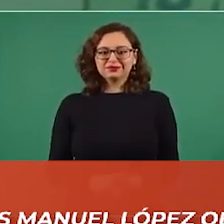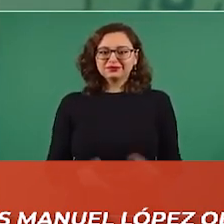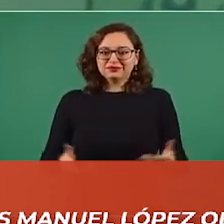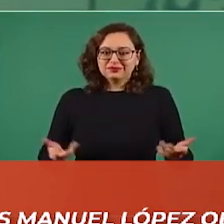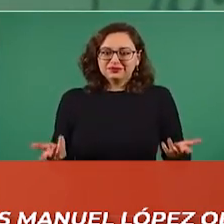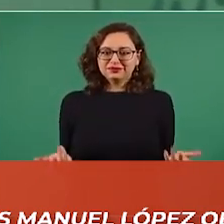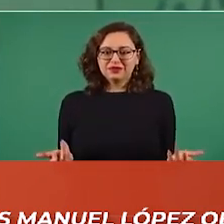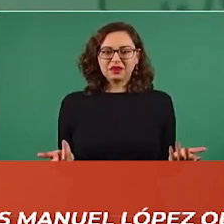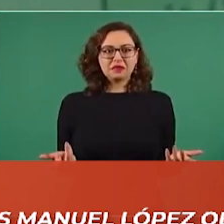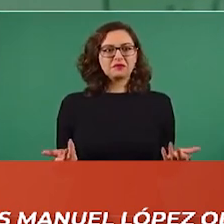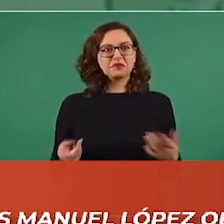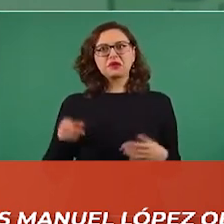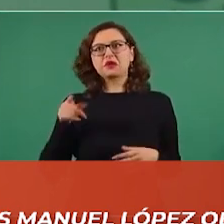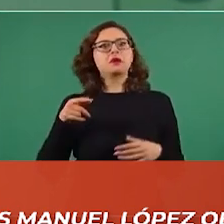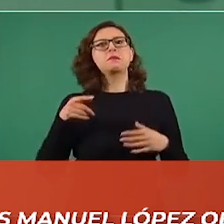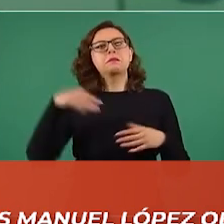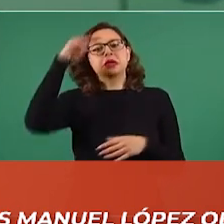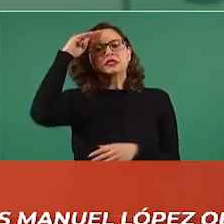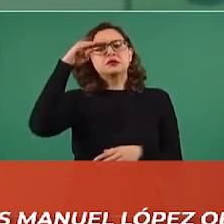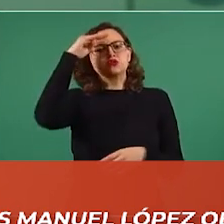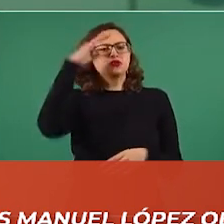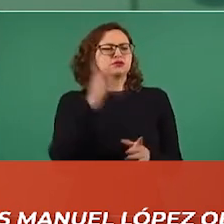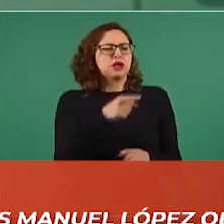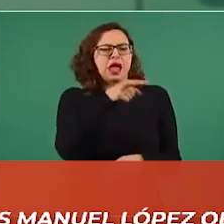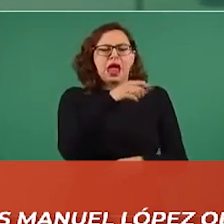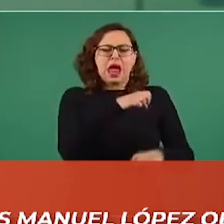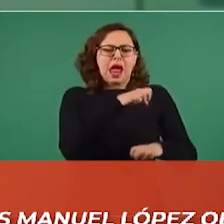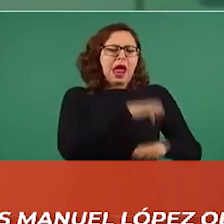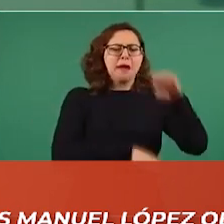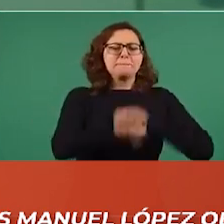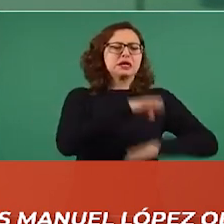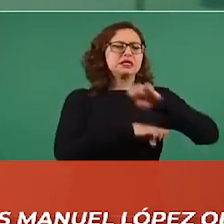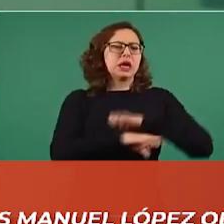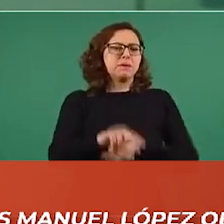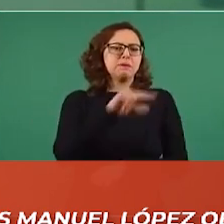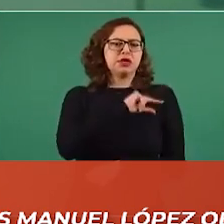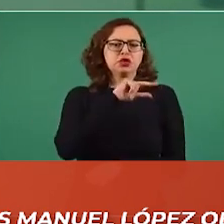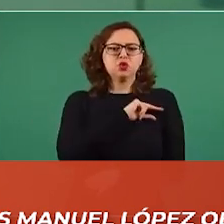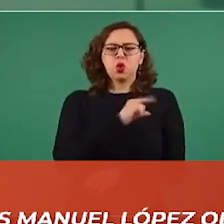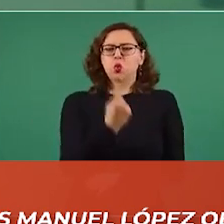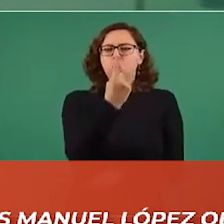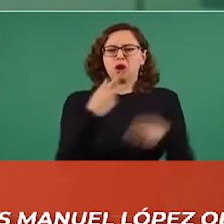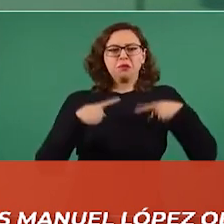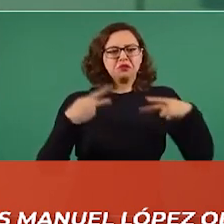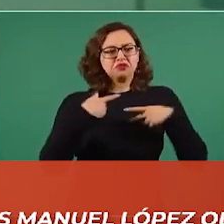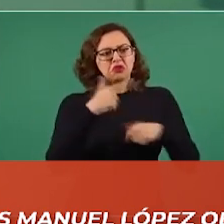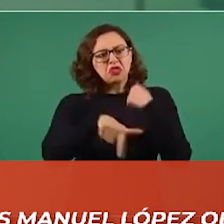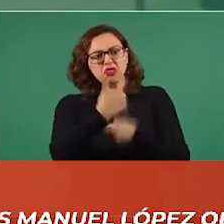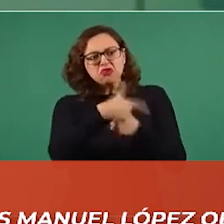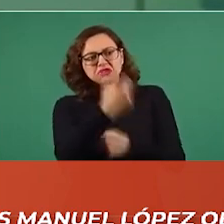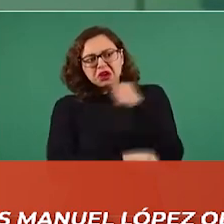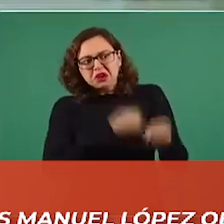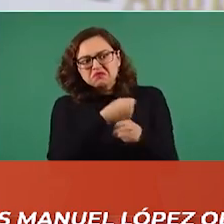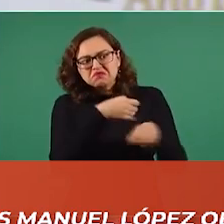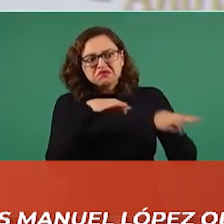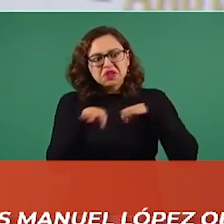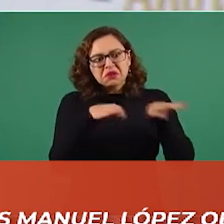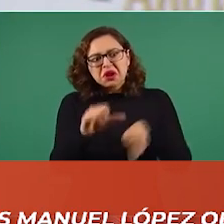fuese gerente de una empresa con esos resultados, ya lo hubiesen corrido.